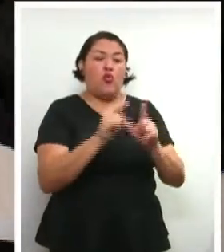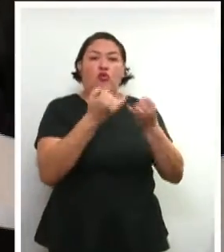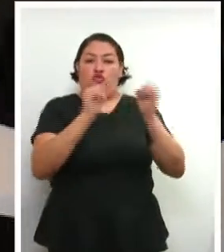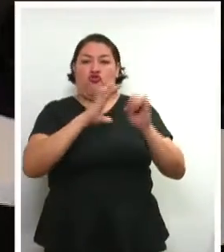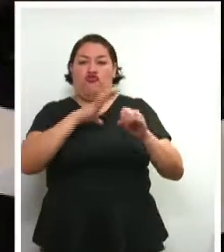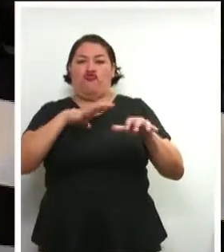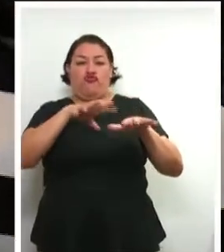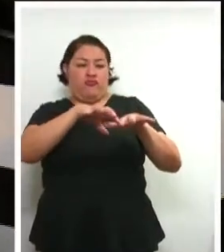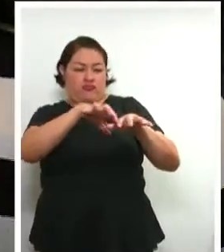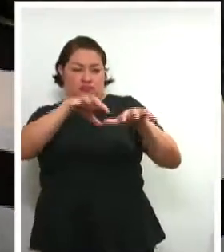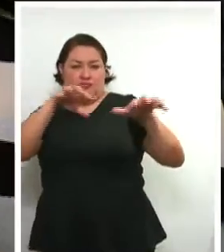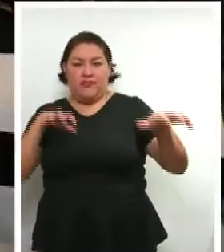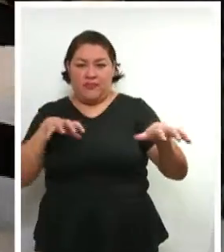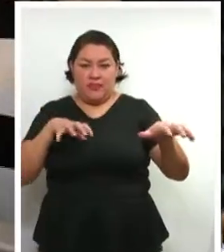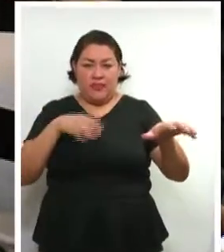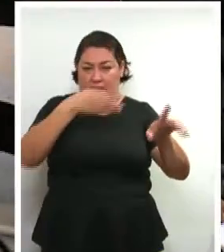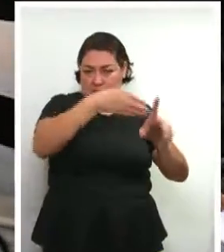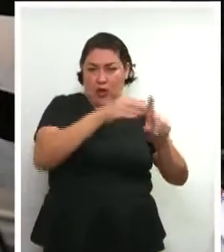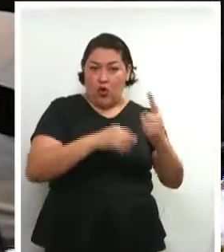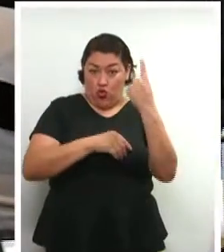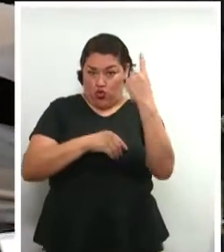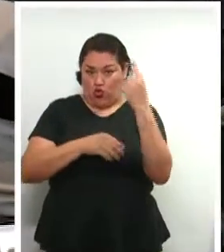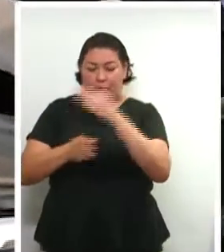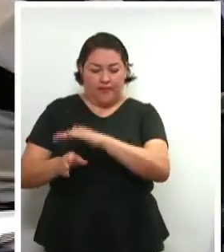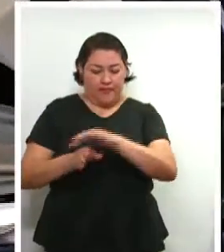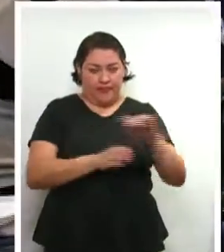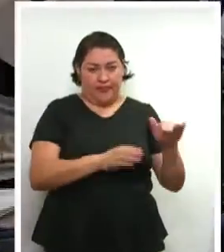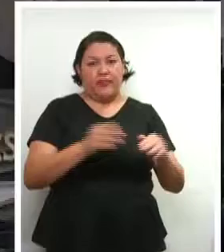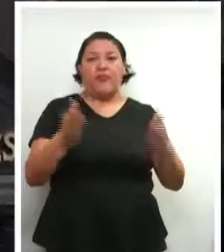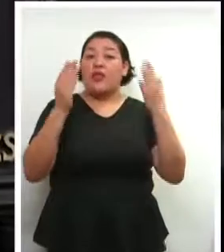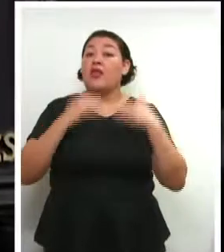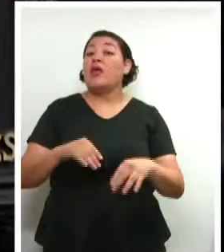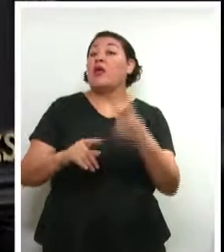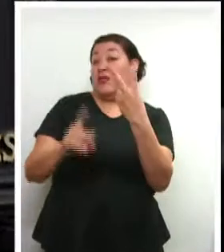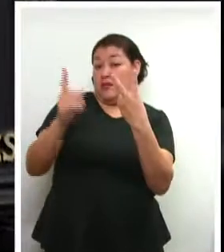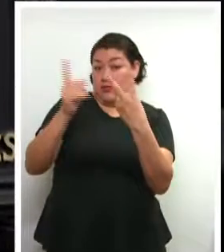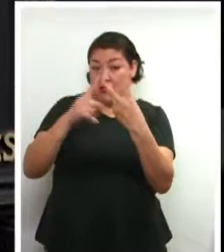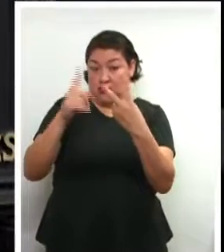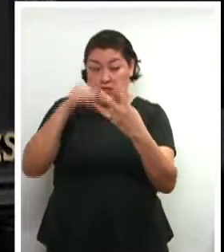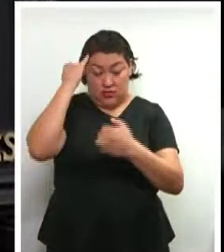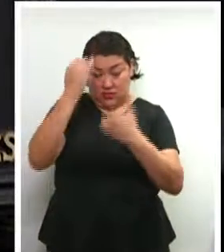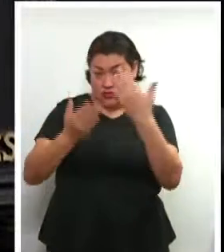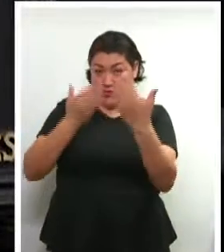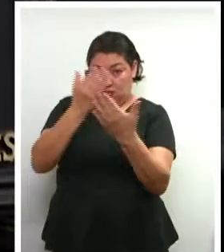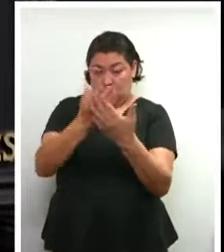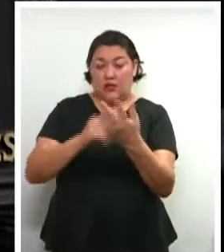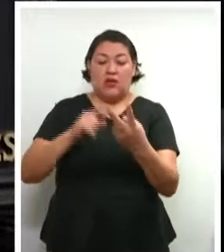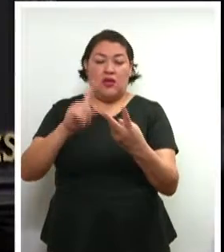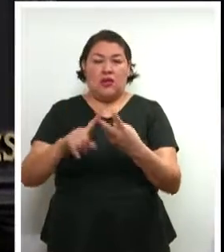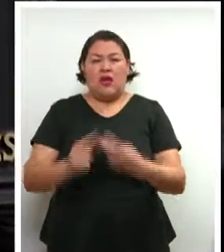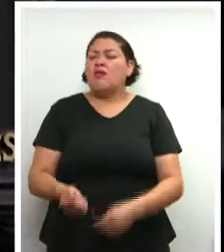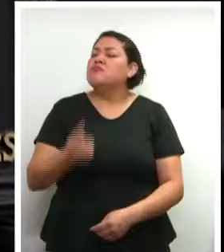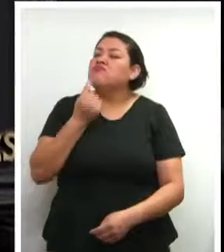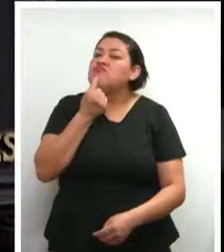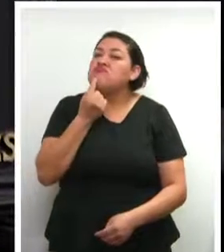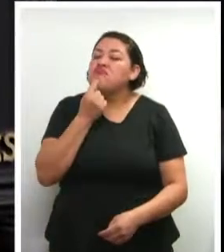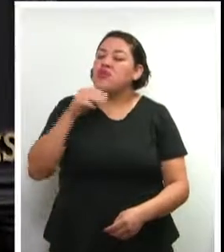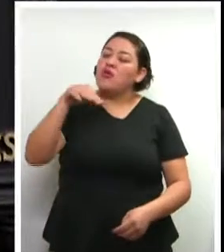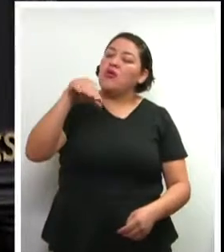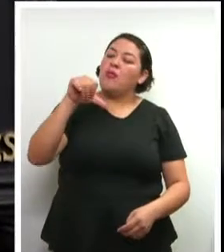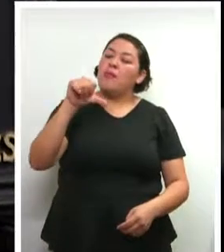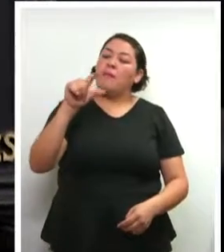México. Eso es cuanto a la primera. En cuanto a la segunda, el niño Mateo